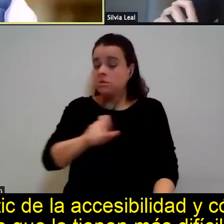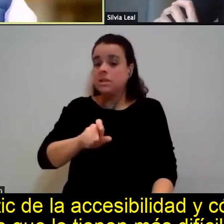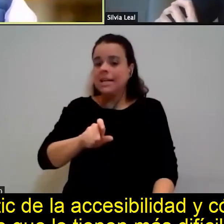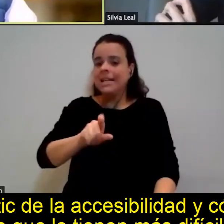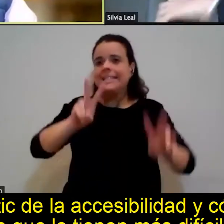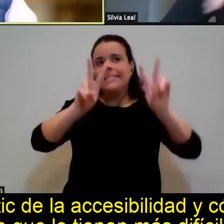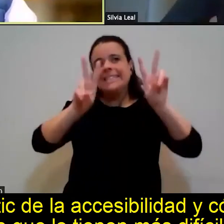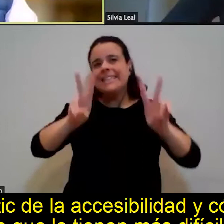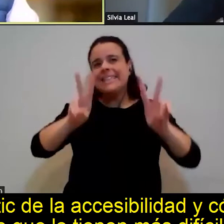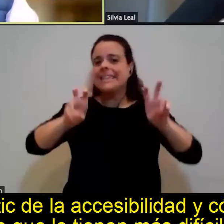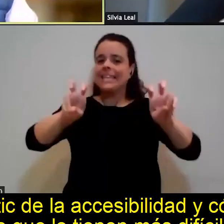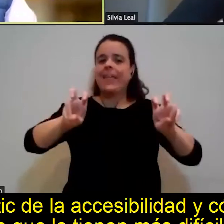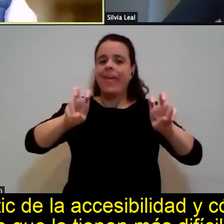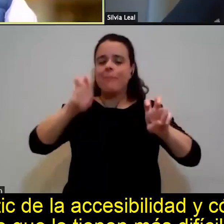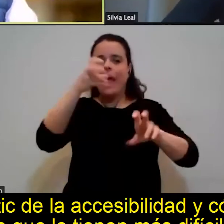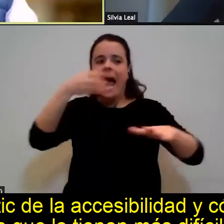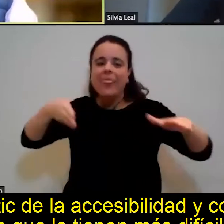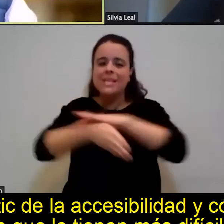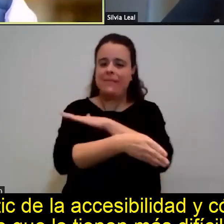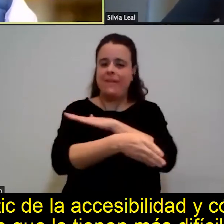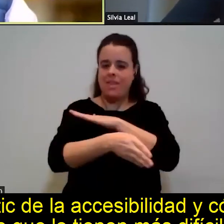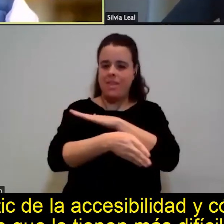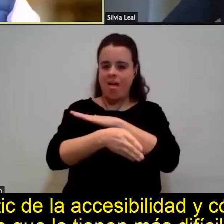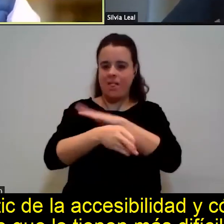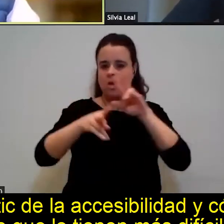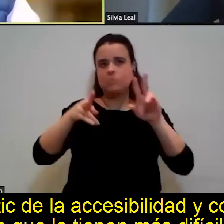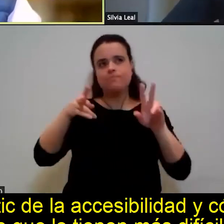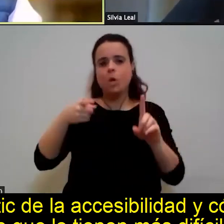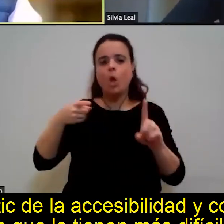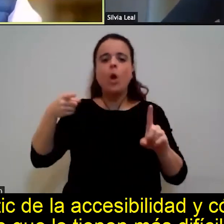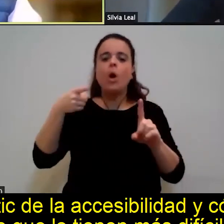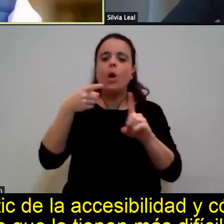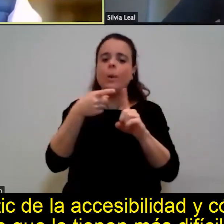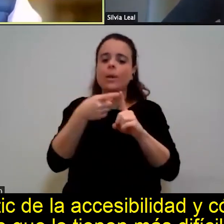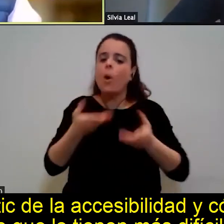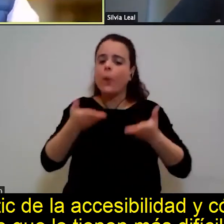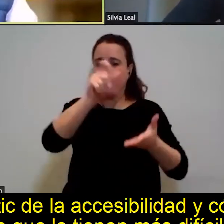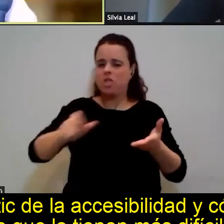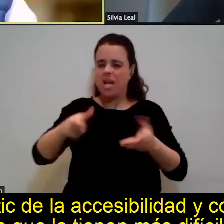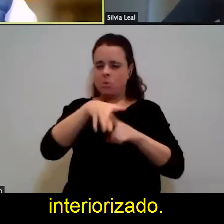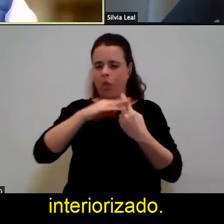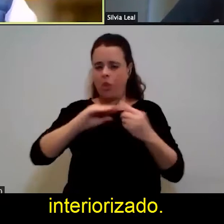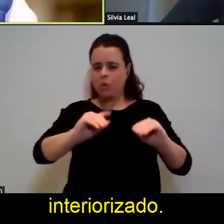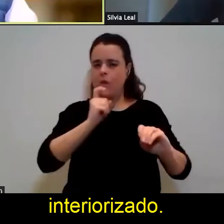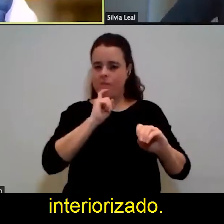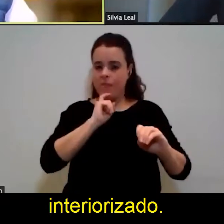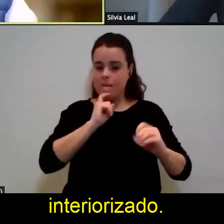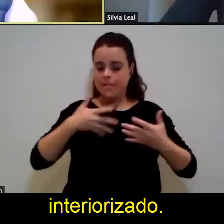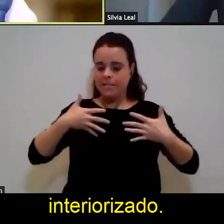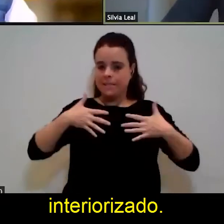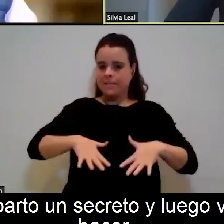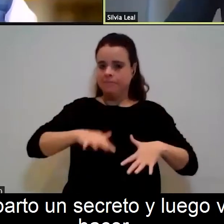de cómo puede mejorar o ayudar a personas que lo tienen más difícil, todavía no lo han interiorizado,